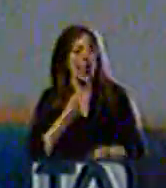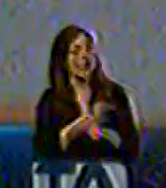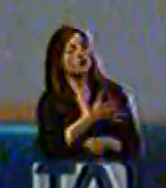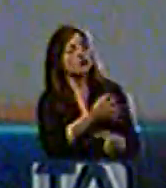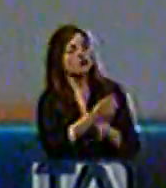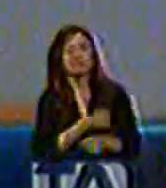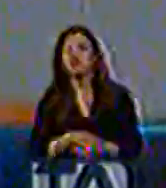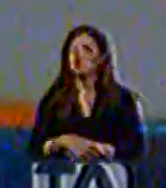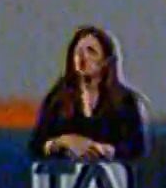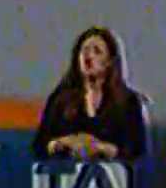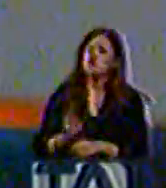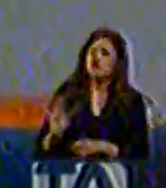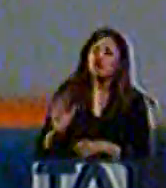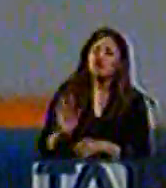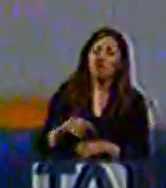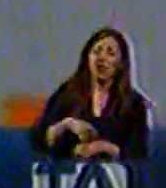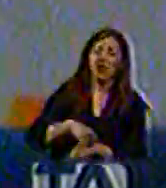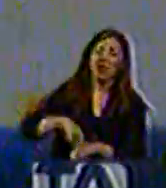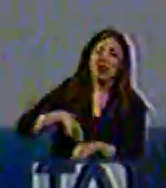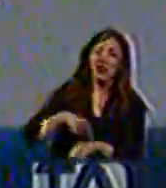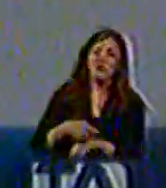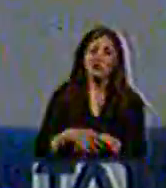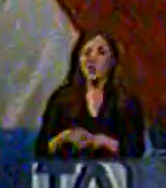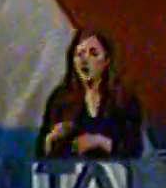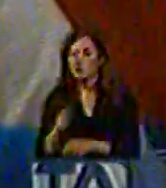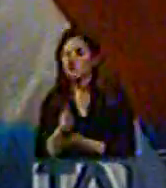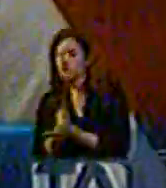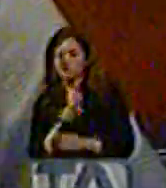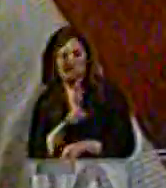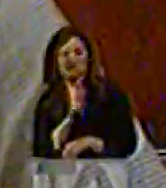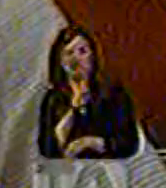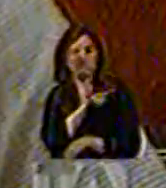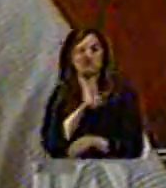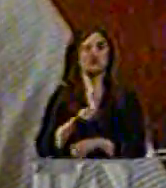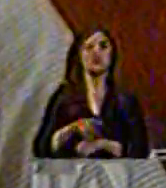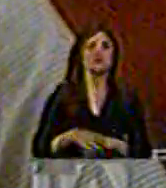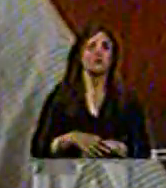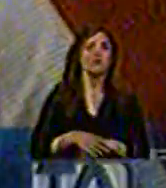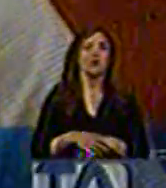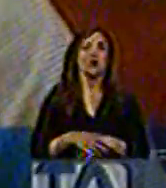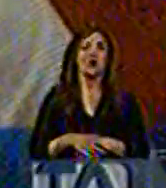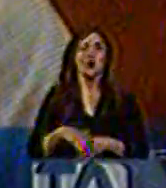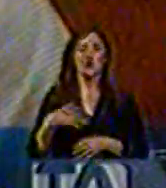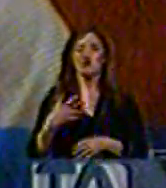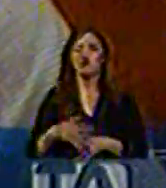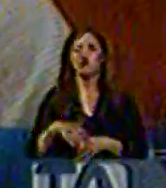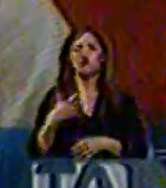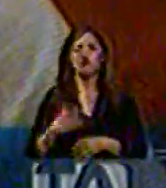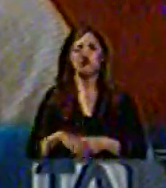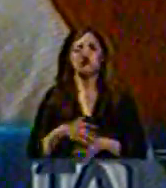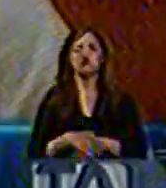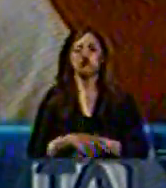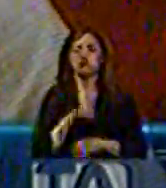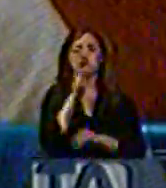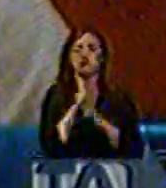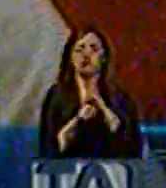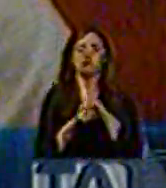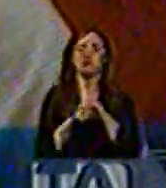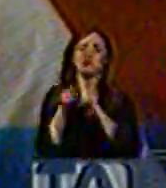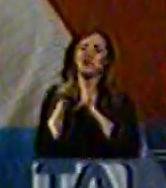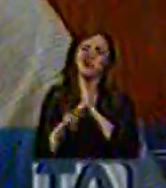lo ha hecho viendo además a quién despacha y a quién no despacha. Ellos han cometido serias omisiones, por tanto deben de